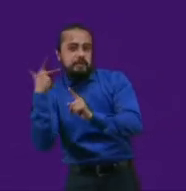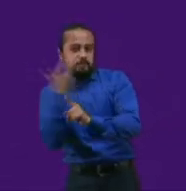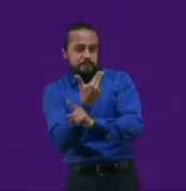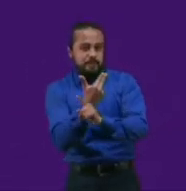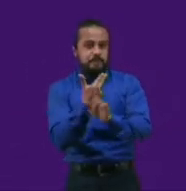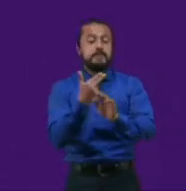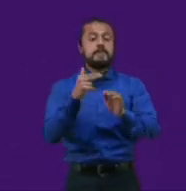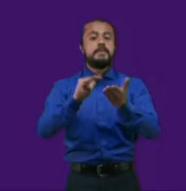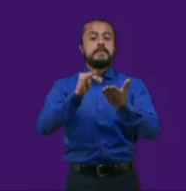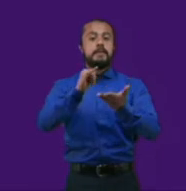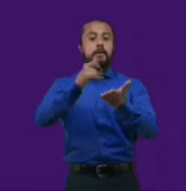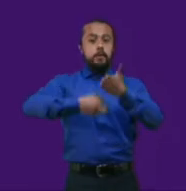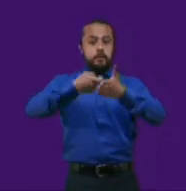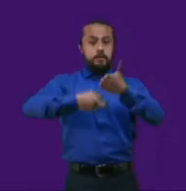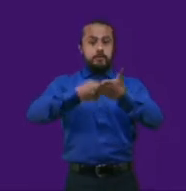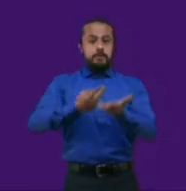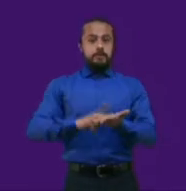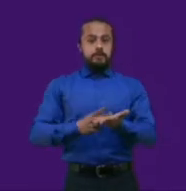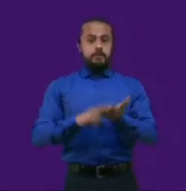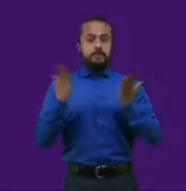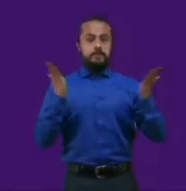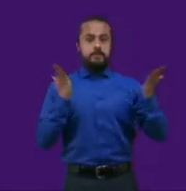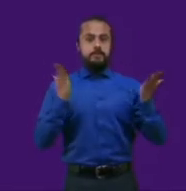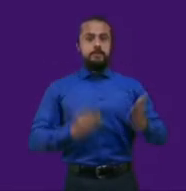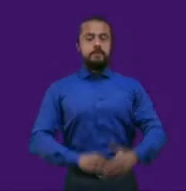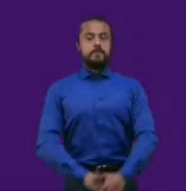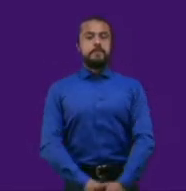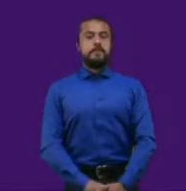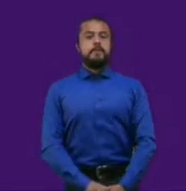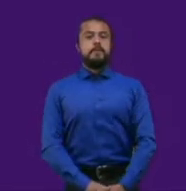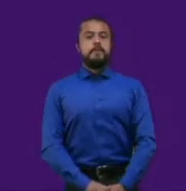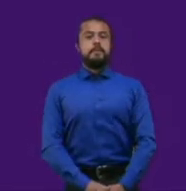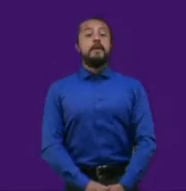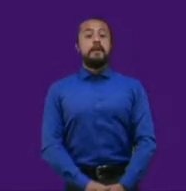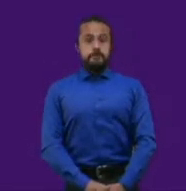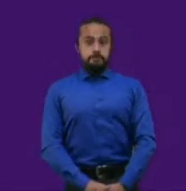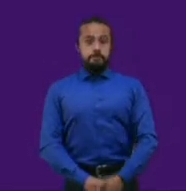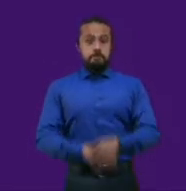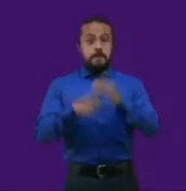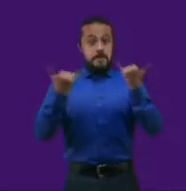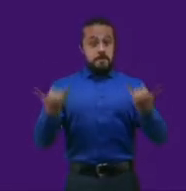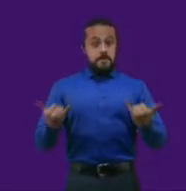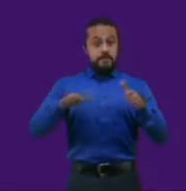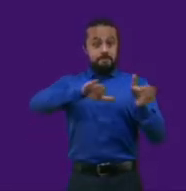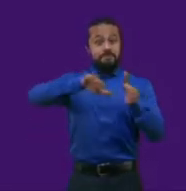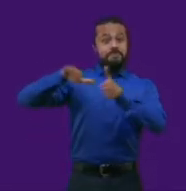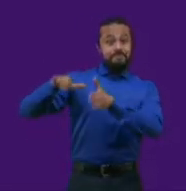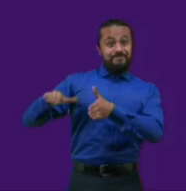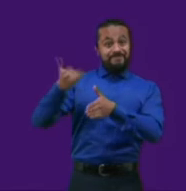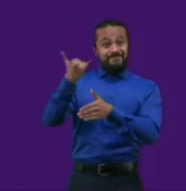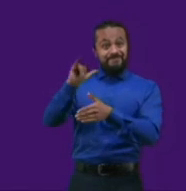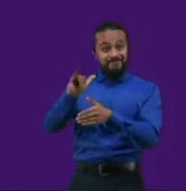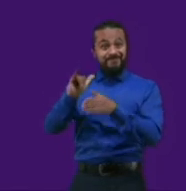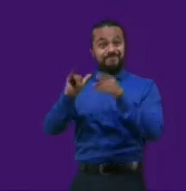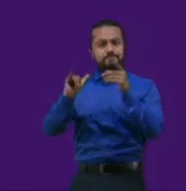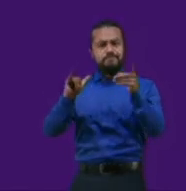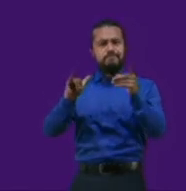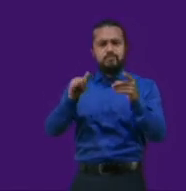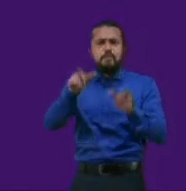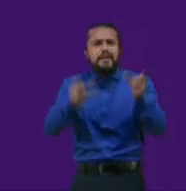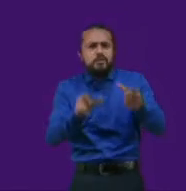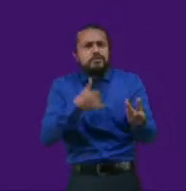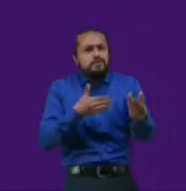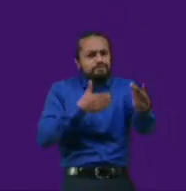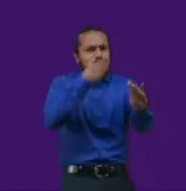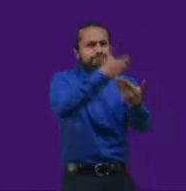al supermercado grande, puedo pedir a la farmacia, puedo pedir a restaurantes. Nosotros no salimos con restaurantes y hoy es lo que más vendemos. Y es porque los usuarios